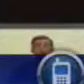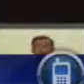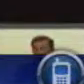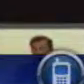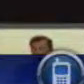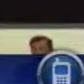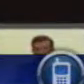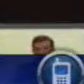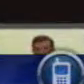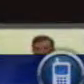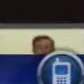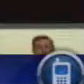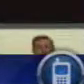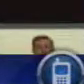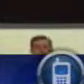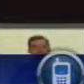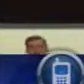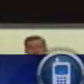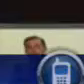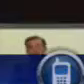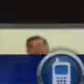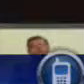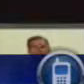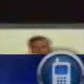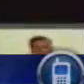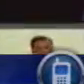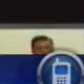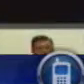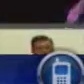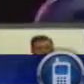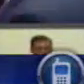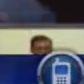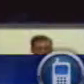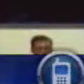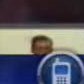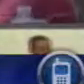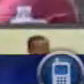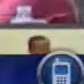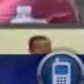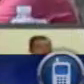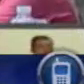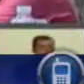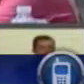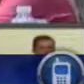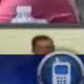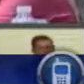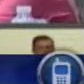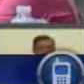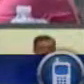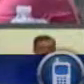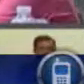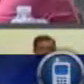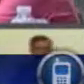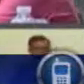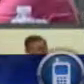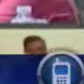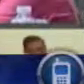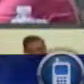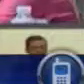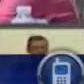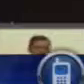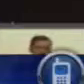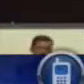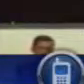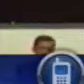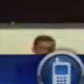que el propio Pleno del Senado de la República pudiera haber discutido y aprobado una minuta que luego nos le